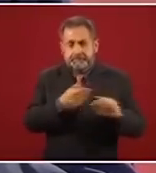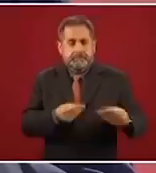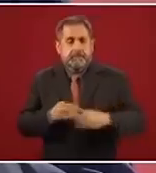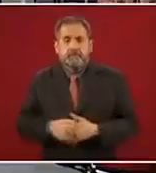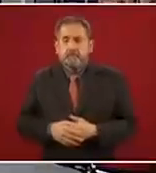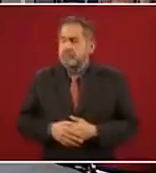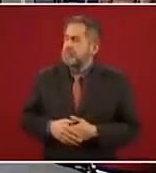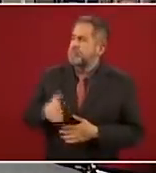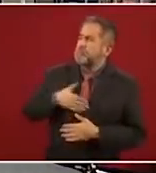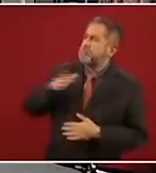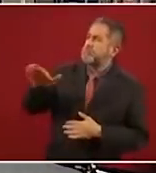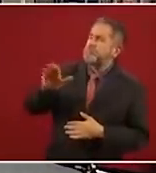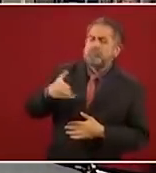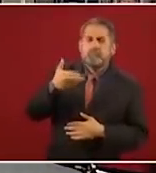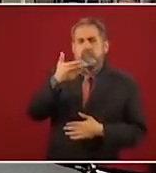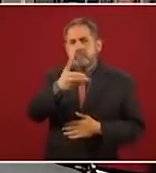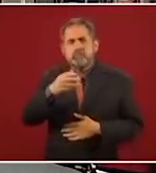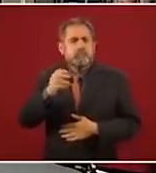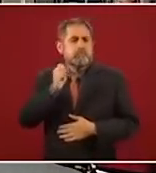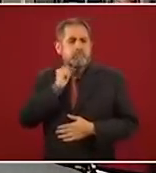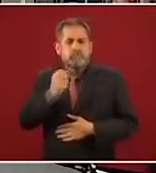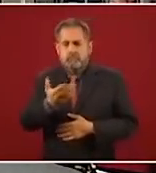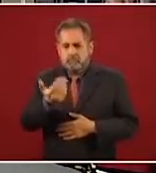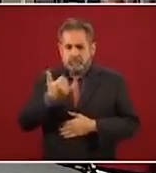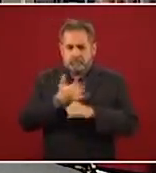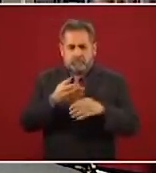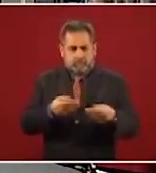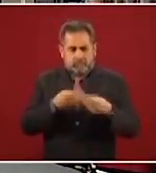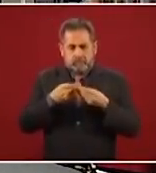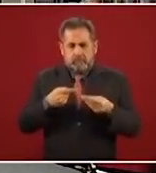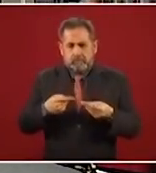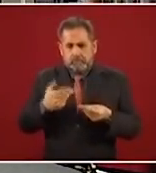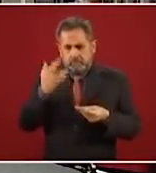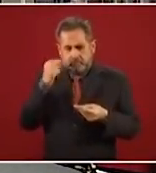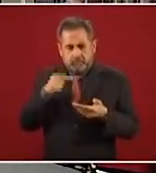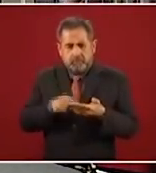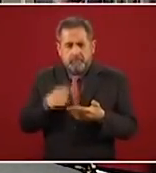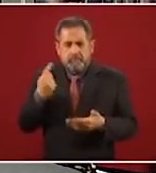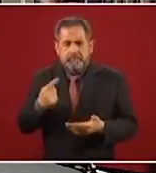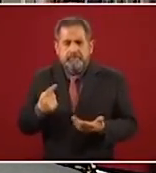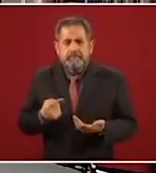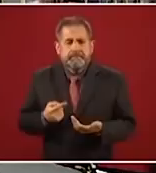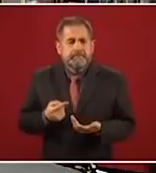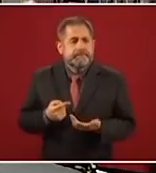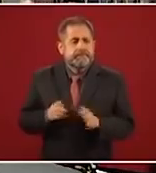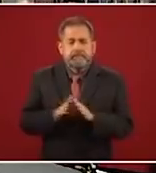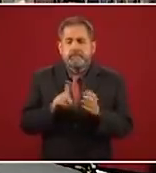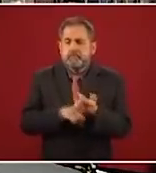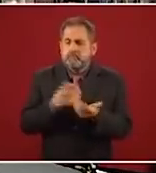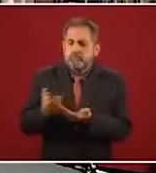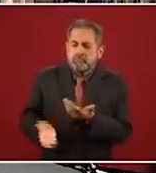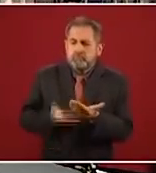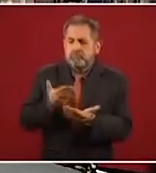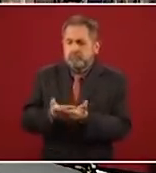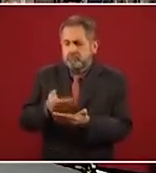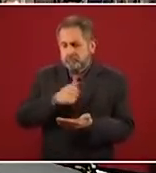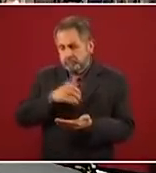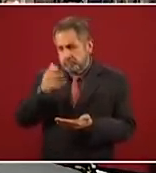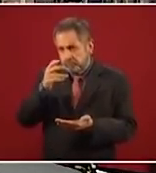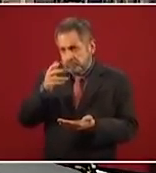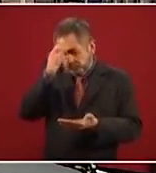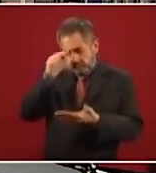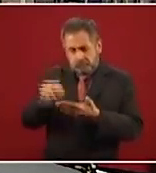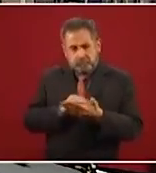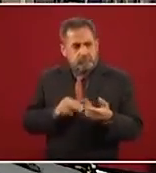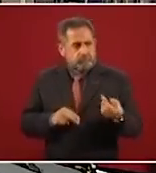al señor senador que me diera el documento del mes pasado, sí, para proponer ese punto de acuerdo.